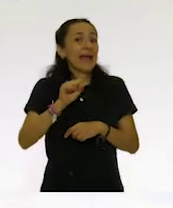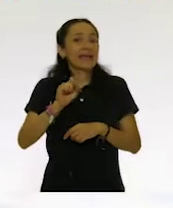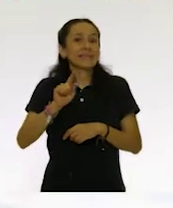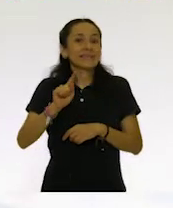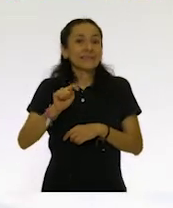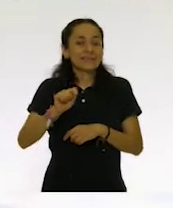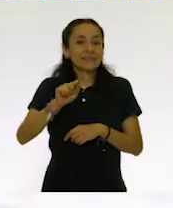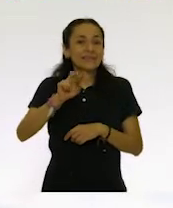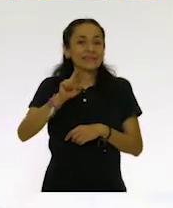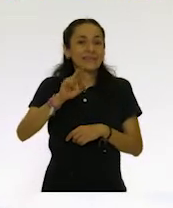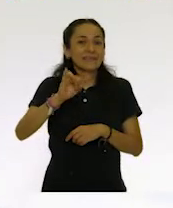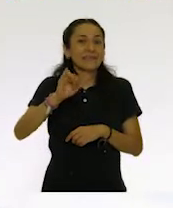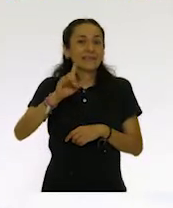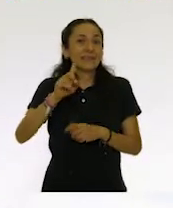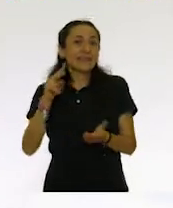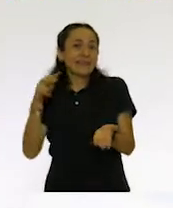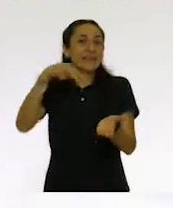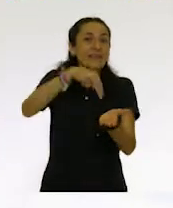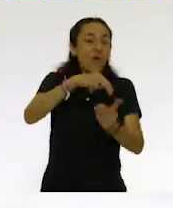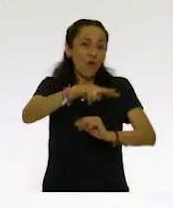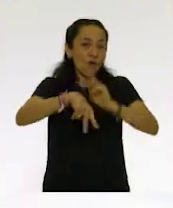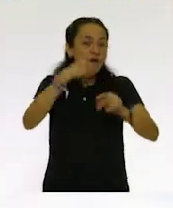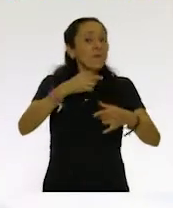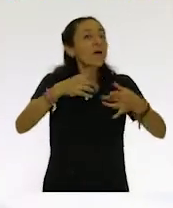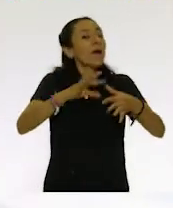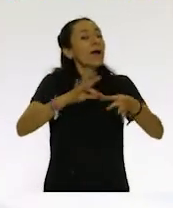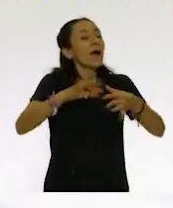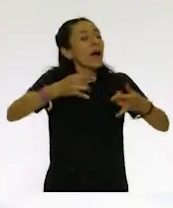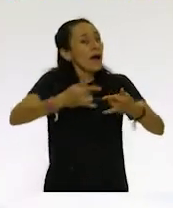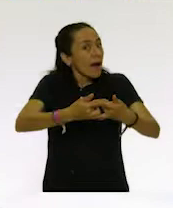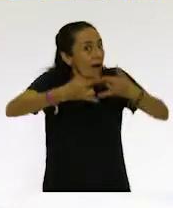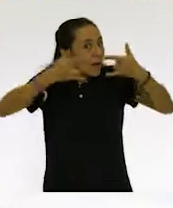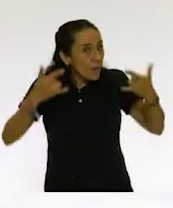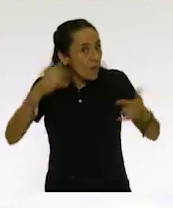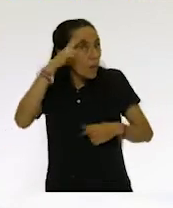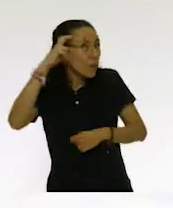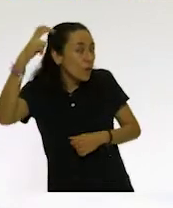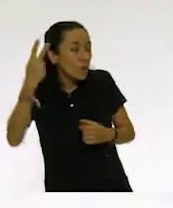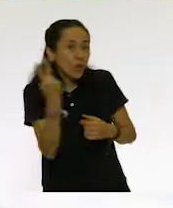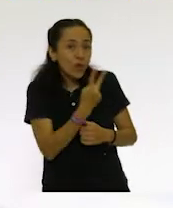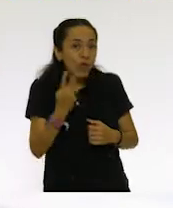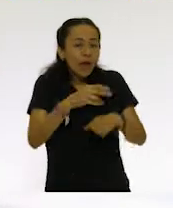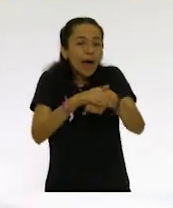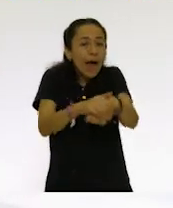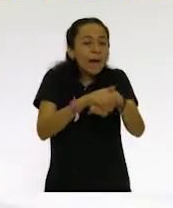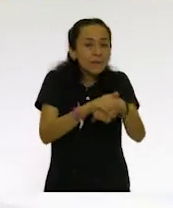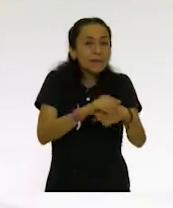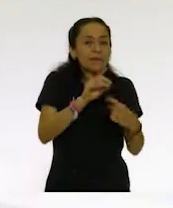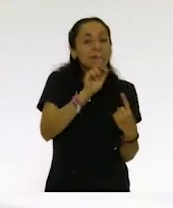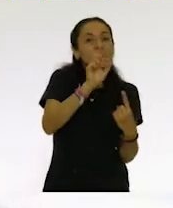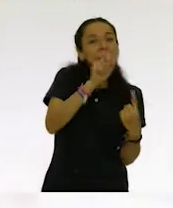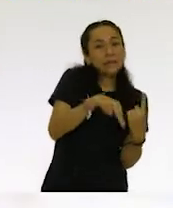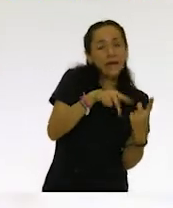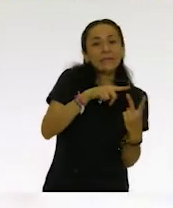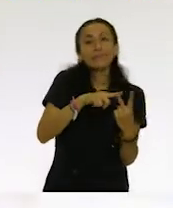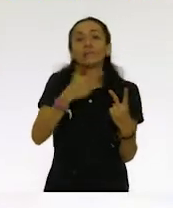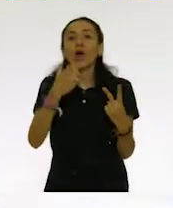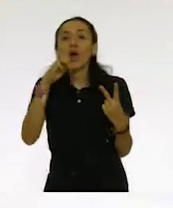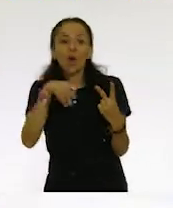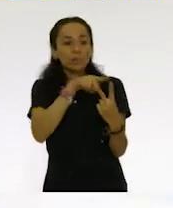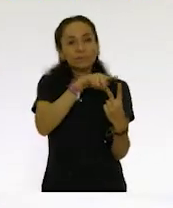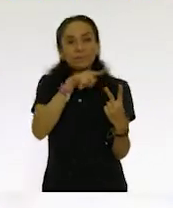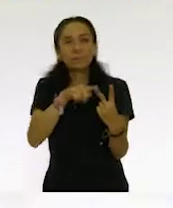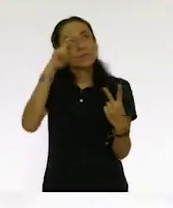nos contó el cuento de El sueño de 2 amigos, Dam Dam y Gong Gong, que hicieron su sueño realidad aprendiendo a